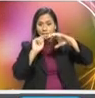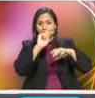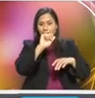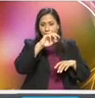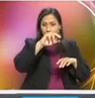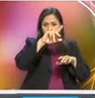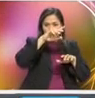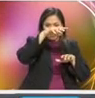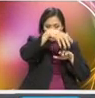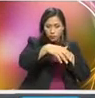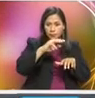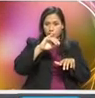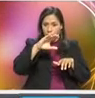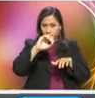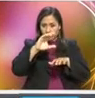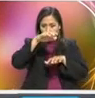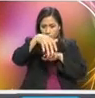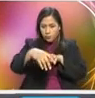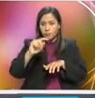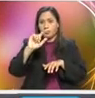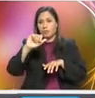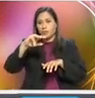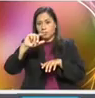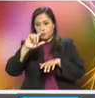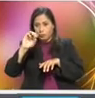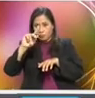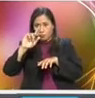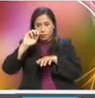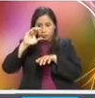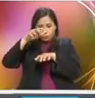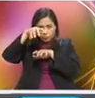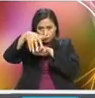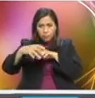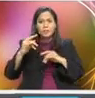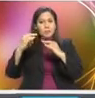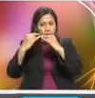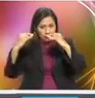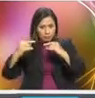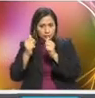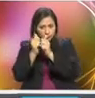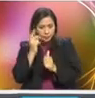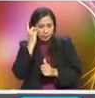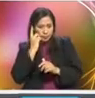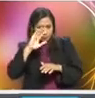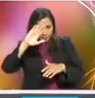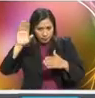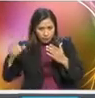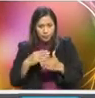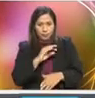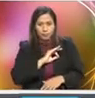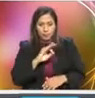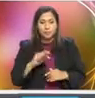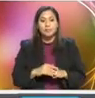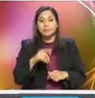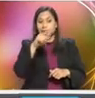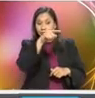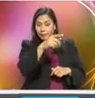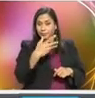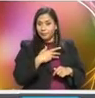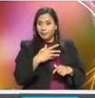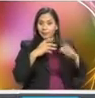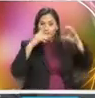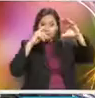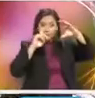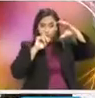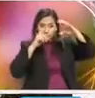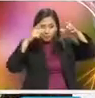de Micos, que ya platicamos, y las de Tamazopo, que se puede acampar ahí en esta Puente de Dios. Aquí estamos en el sótano